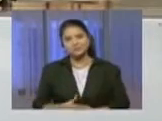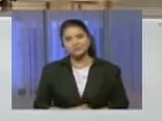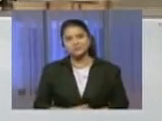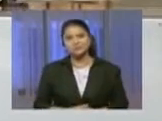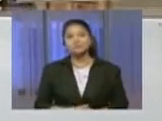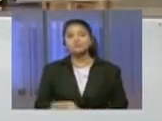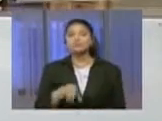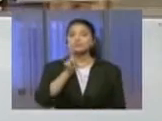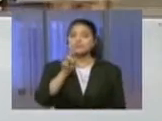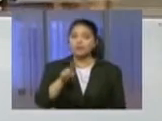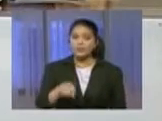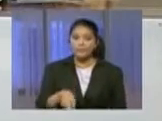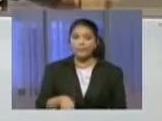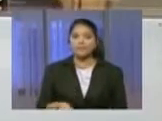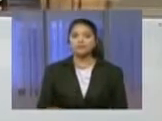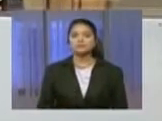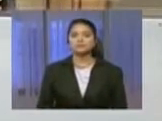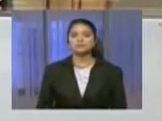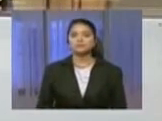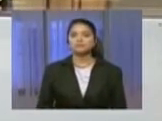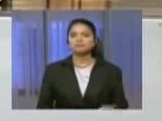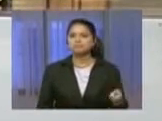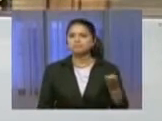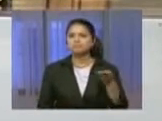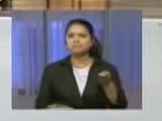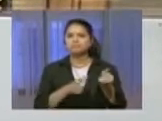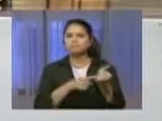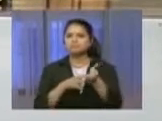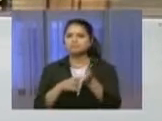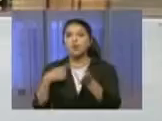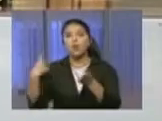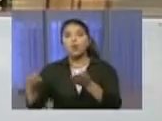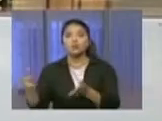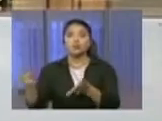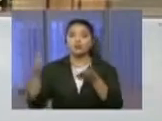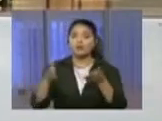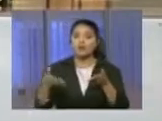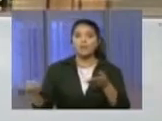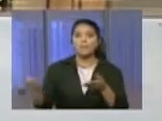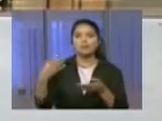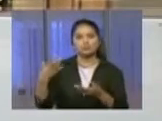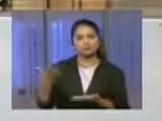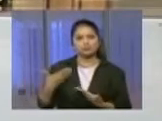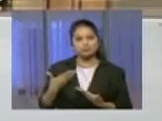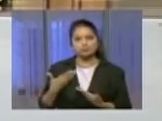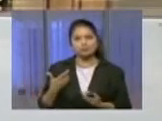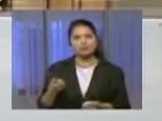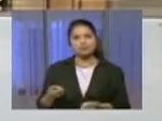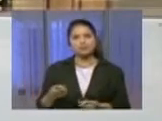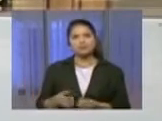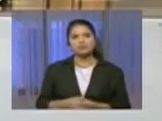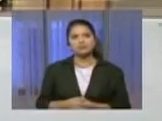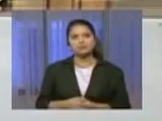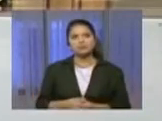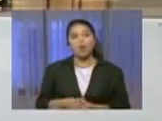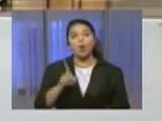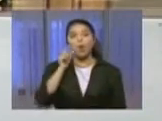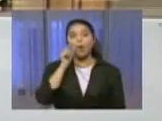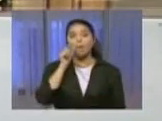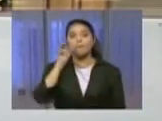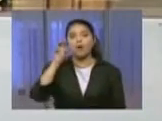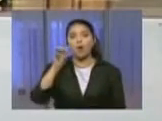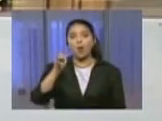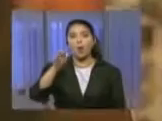Igualmente tenemos por aquí un regalo que nos ha mandado Omar Cruz el